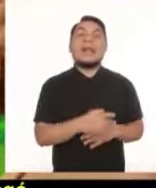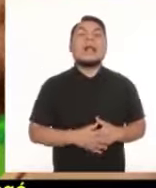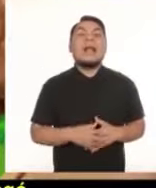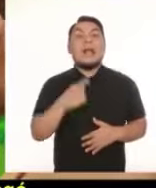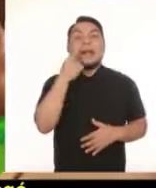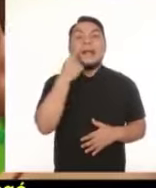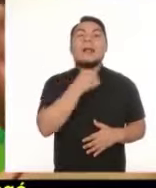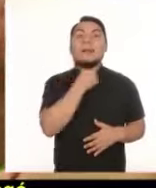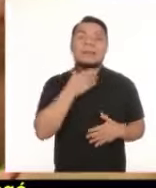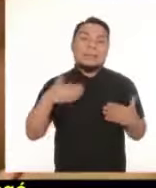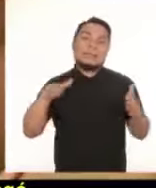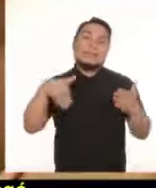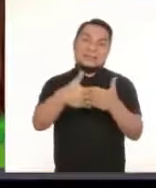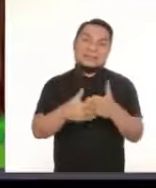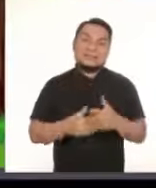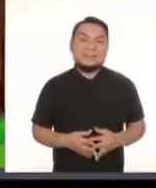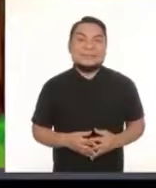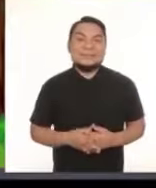ahorita ya llegó.